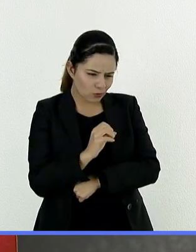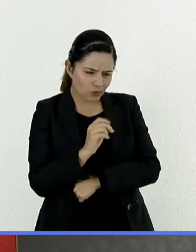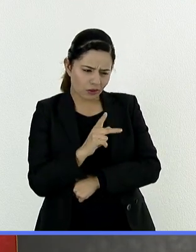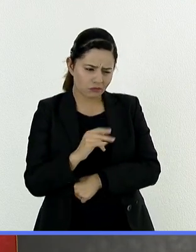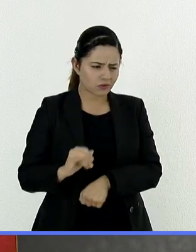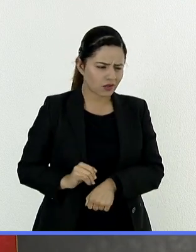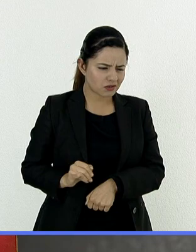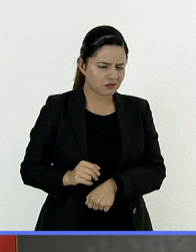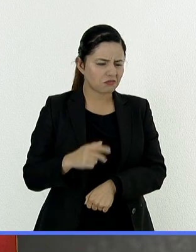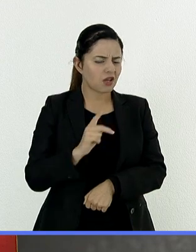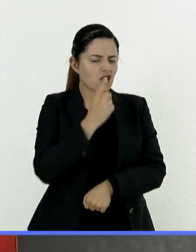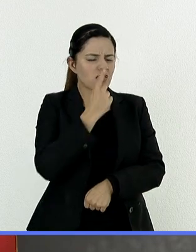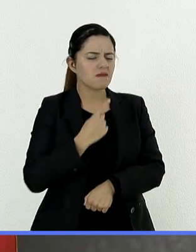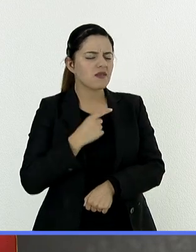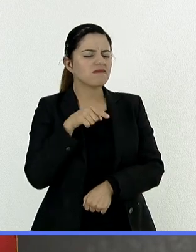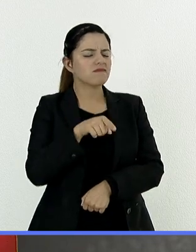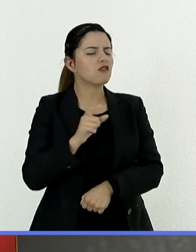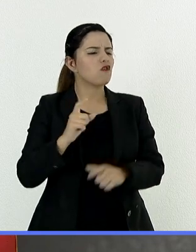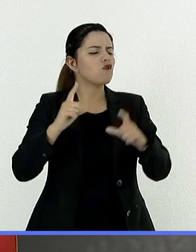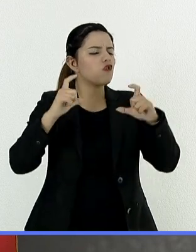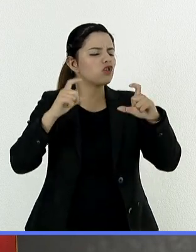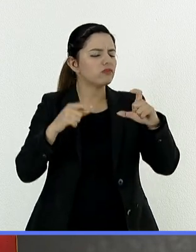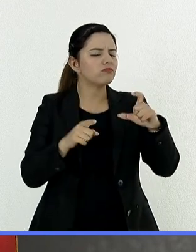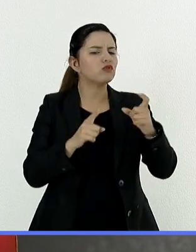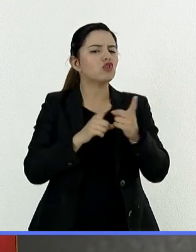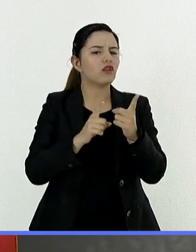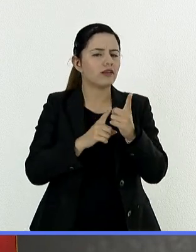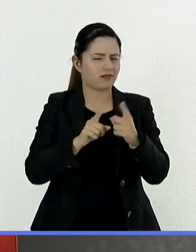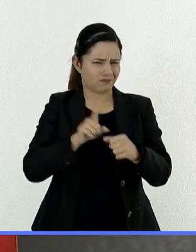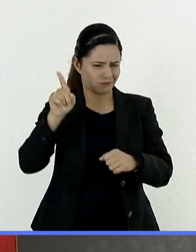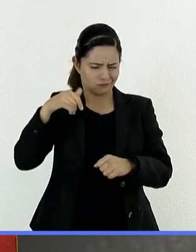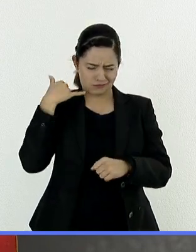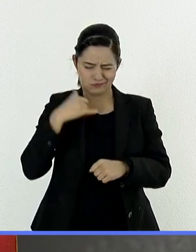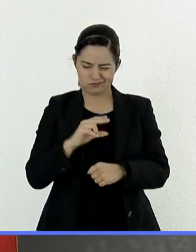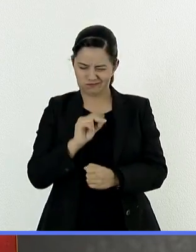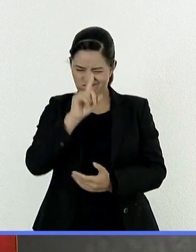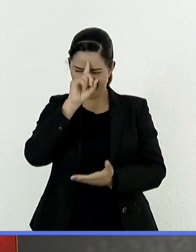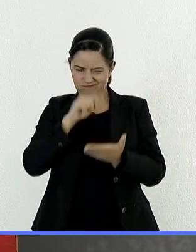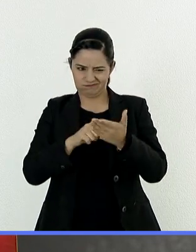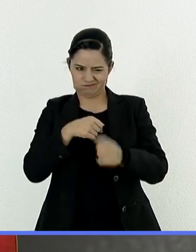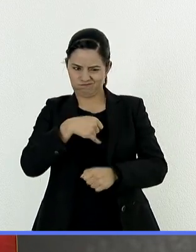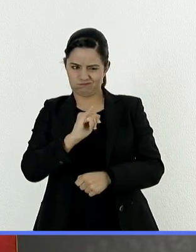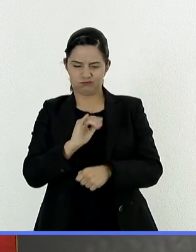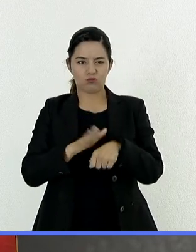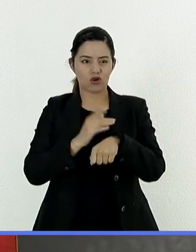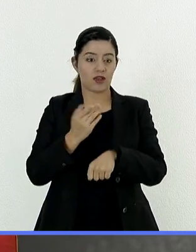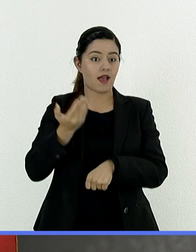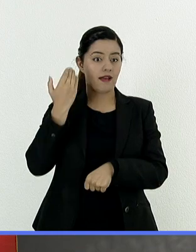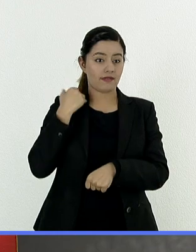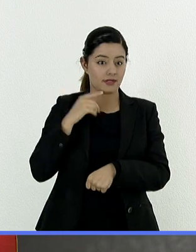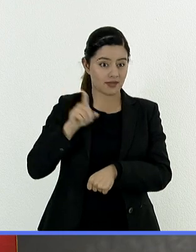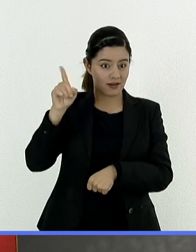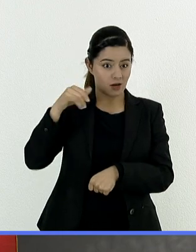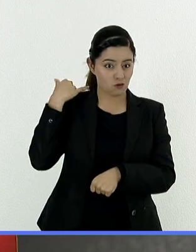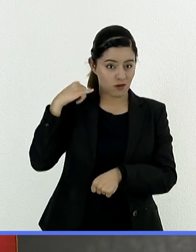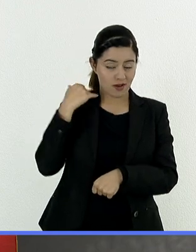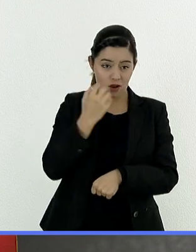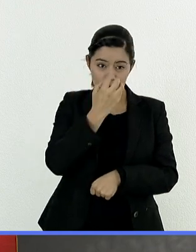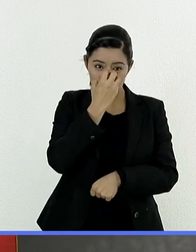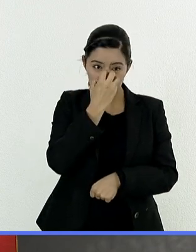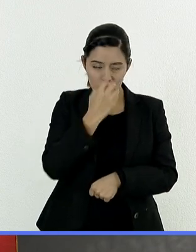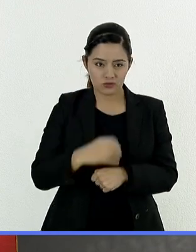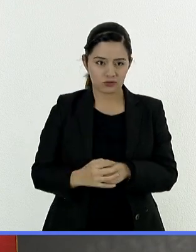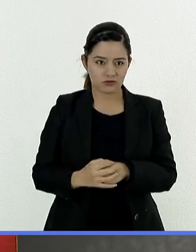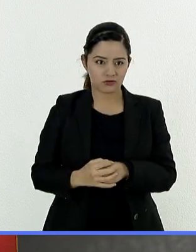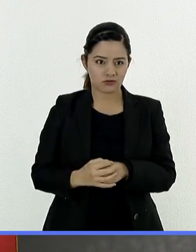conmigo Dime dónde son esas fotos en realidad Estos no son de Yucatán porque nunca se han reportado osos en Yucatán dije esos no son los únicos